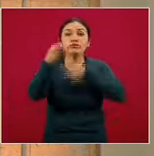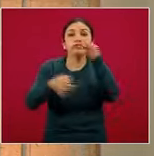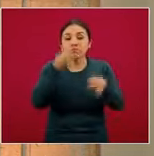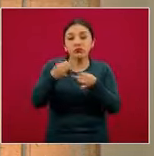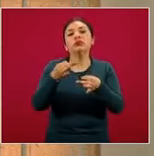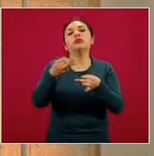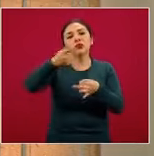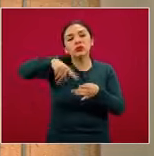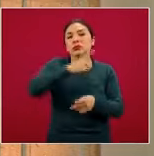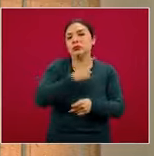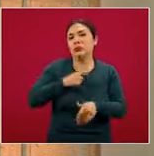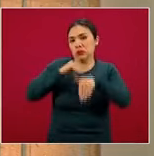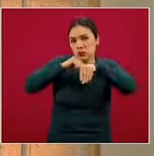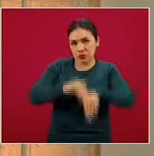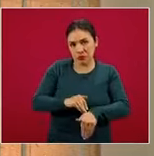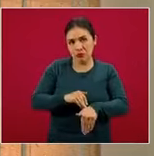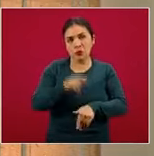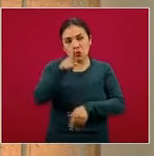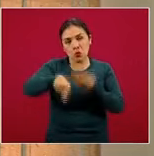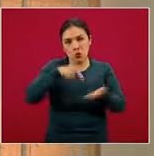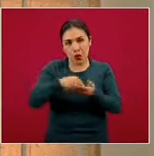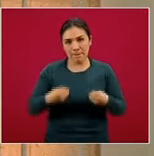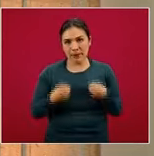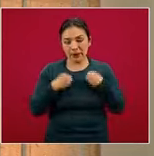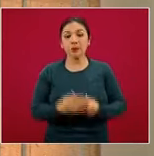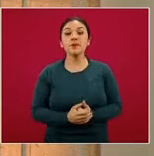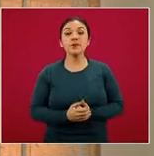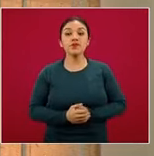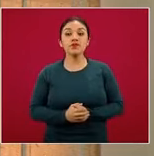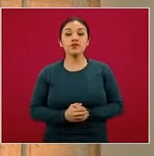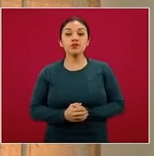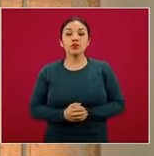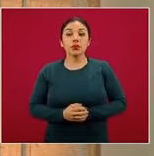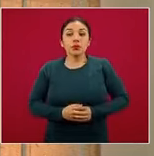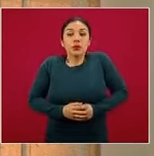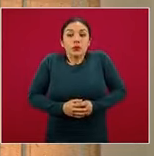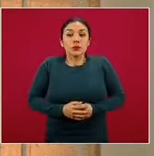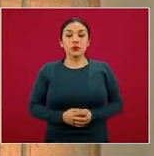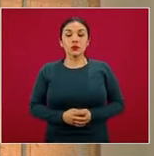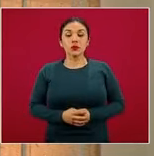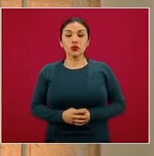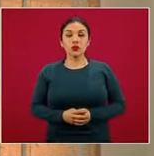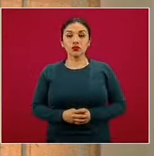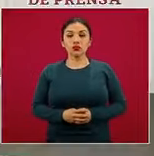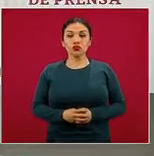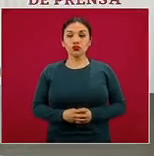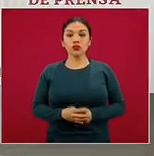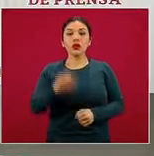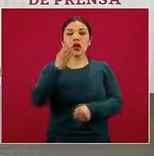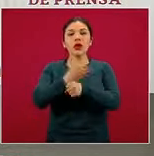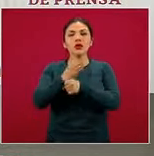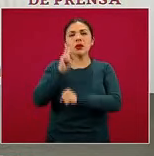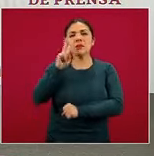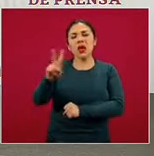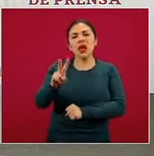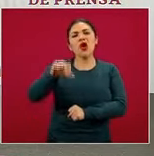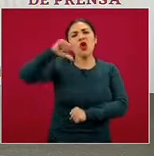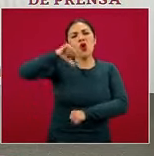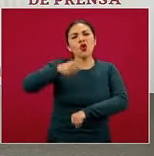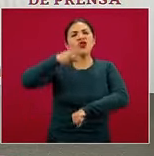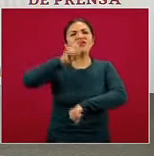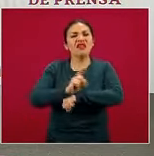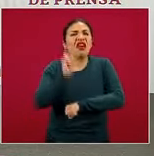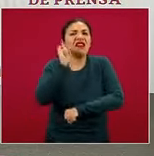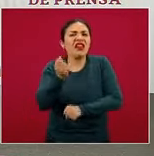comunicar por las autoridades de gobierno. Veamos la siguiente diapositiva. Vamos a actualizar los datos para el día de